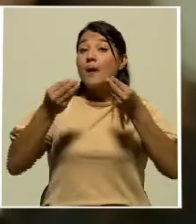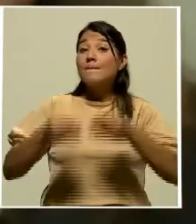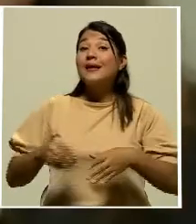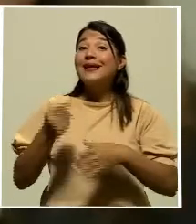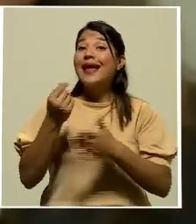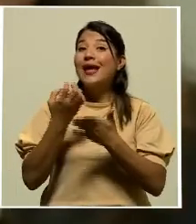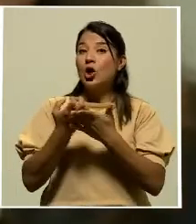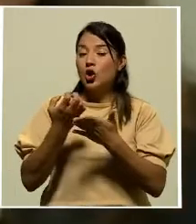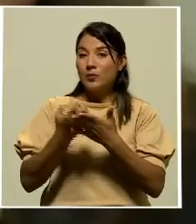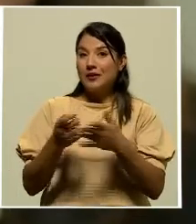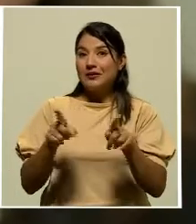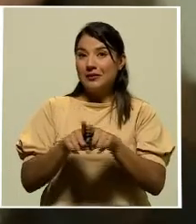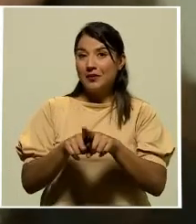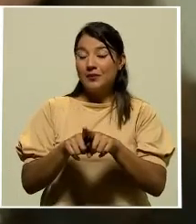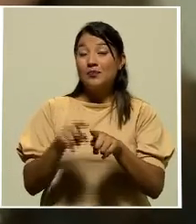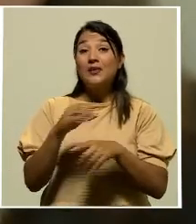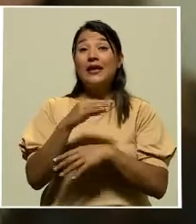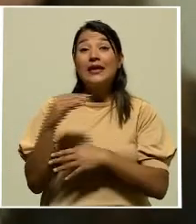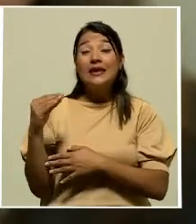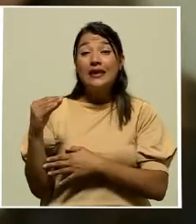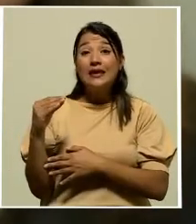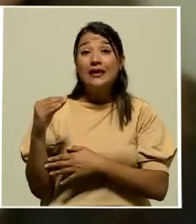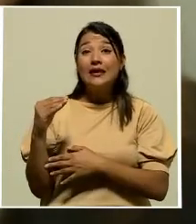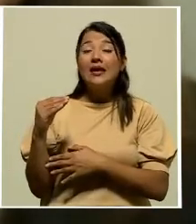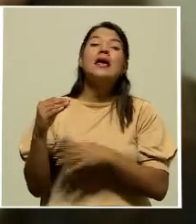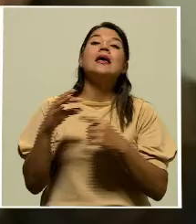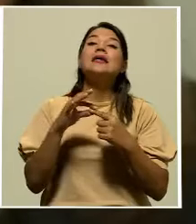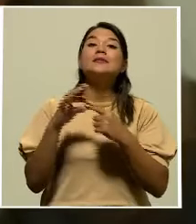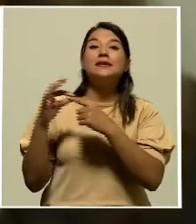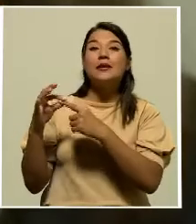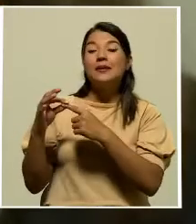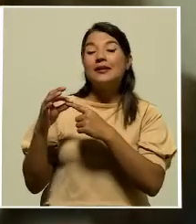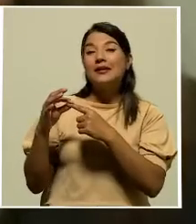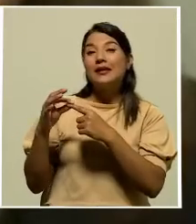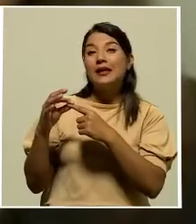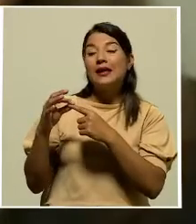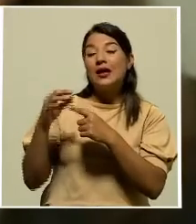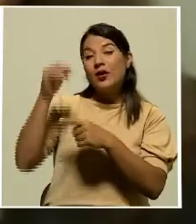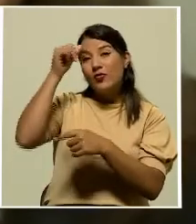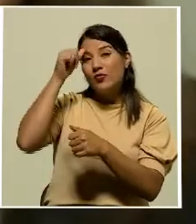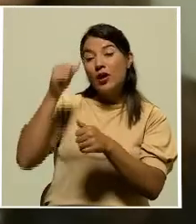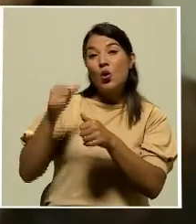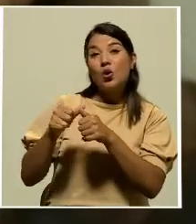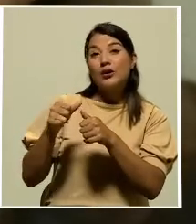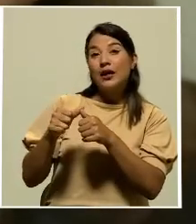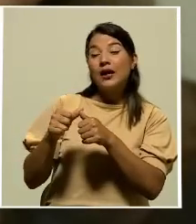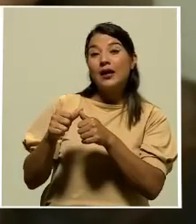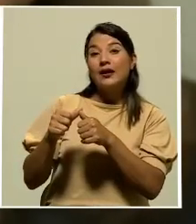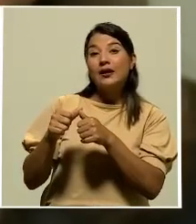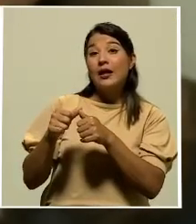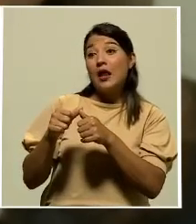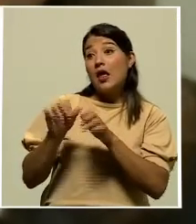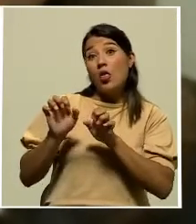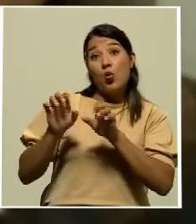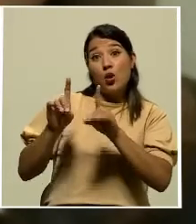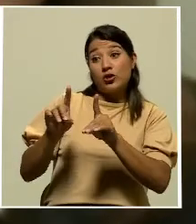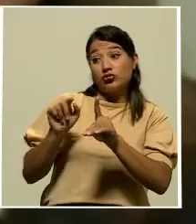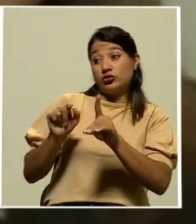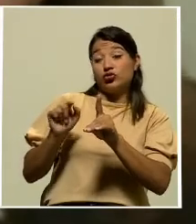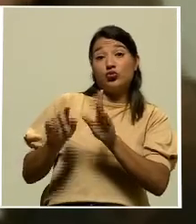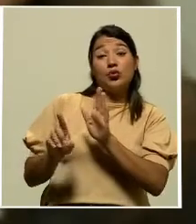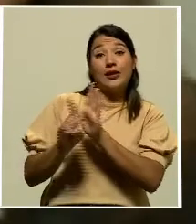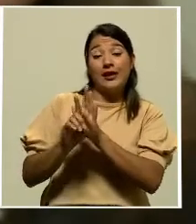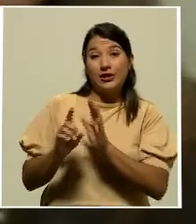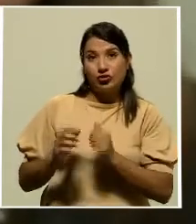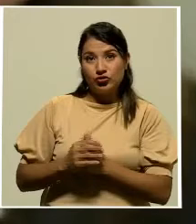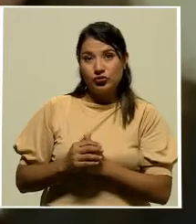para o país. E, especialmente, ter em conta que, primeiro, educação é um direito. La educación